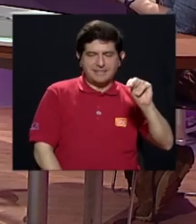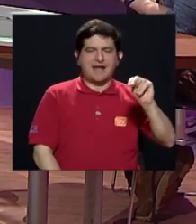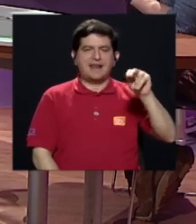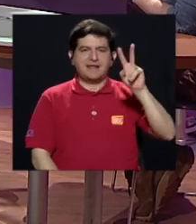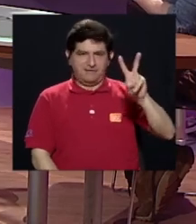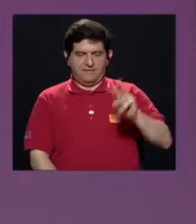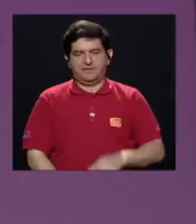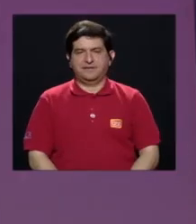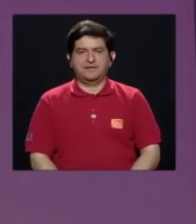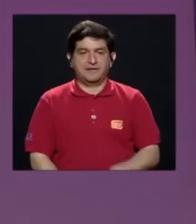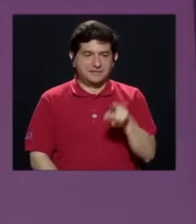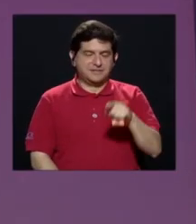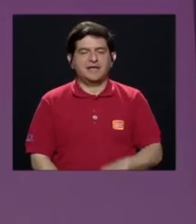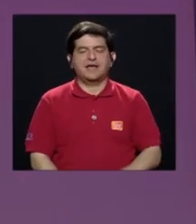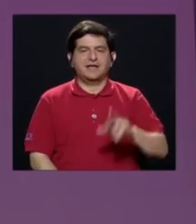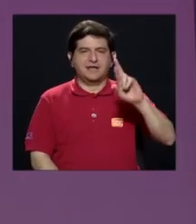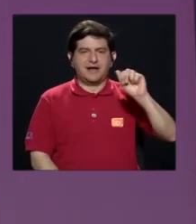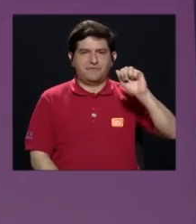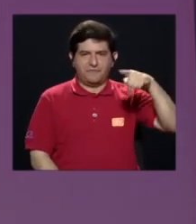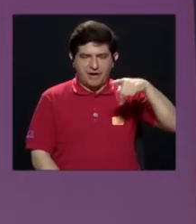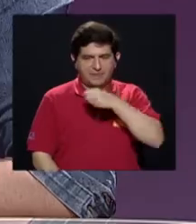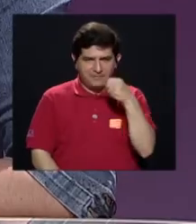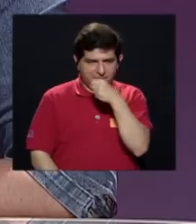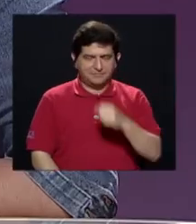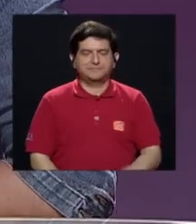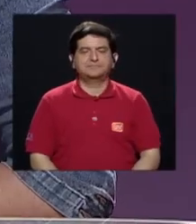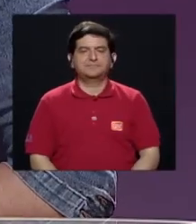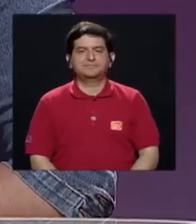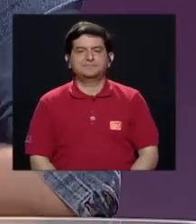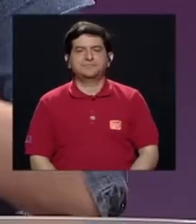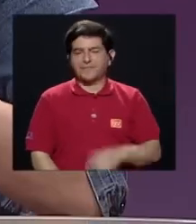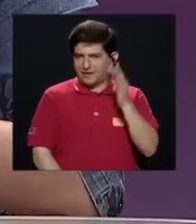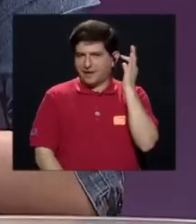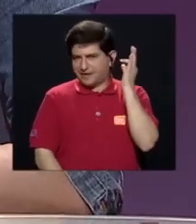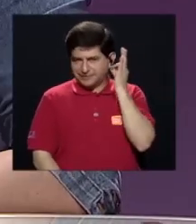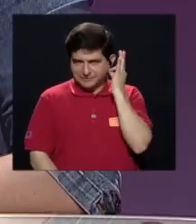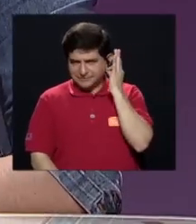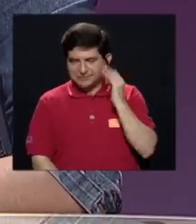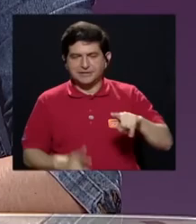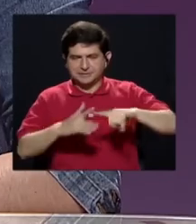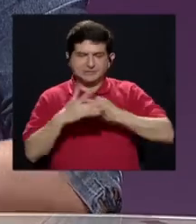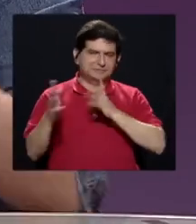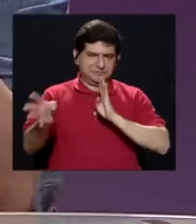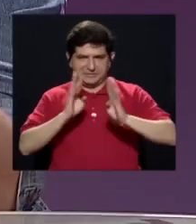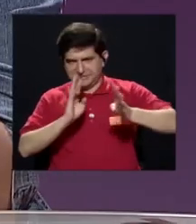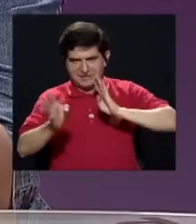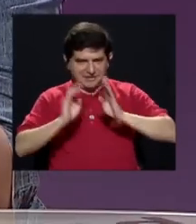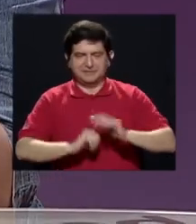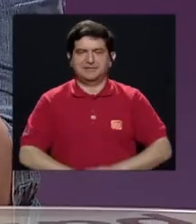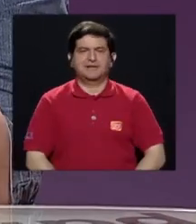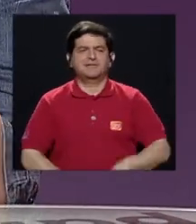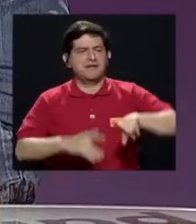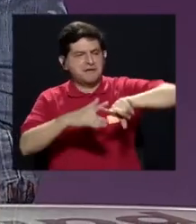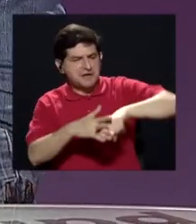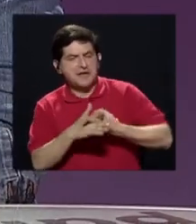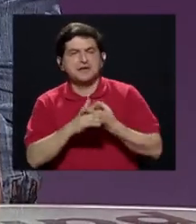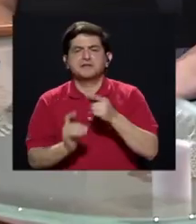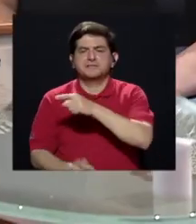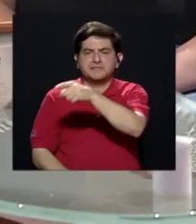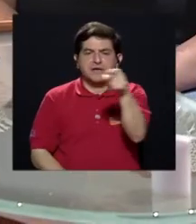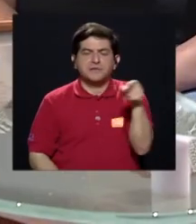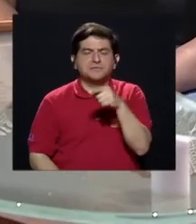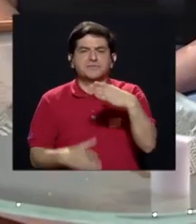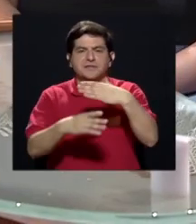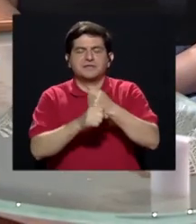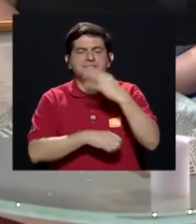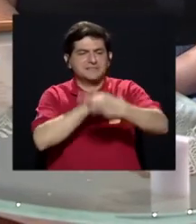Vargas, que es rapera. Chicas, a ver si para empezar a conversar, ¿cómo es que iniciaron ustedes a